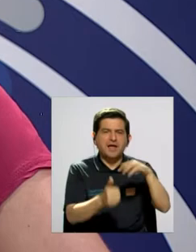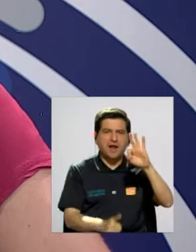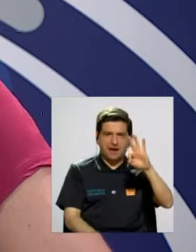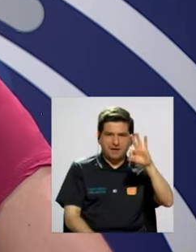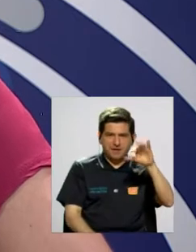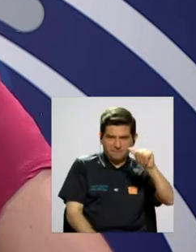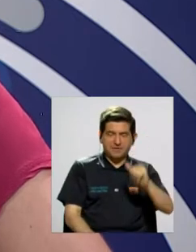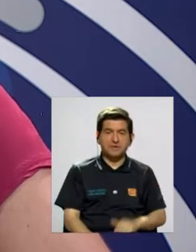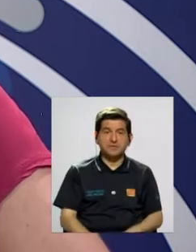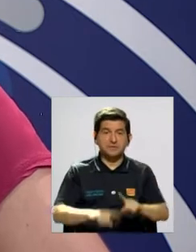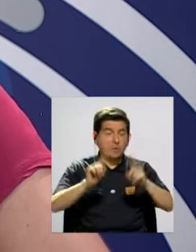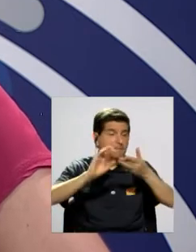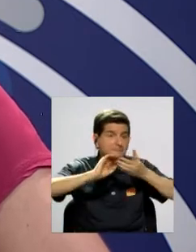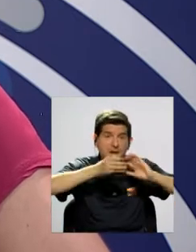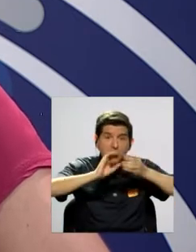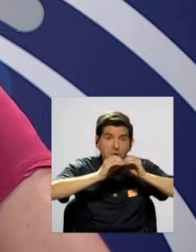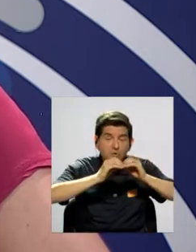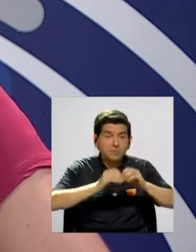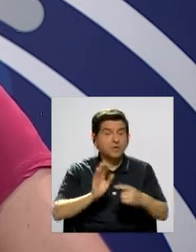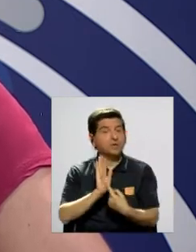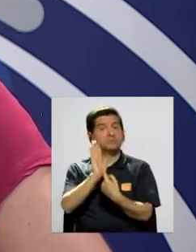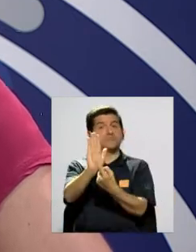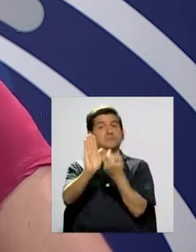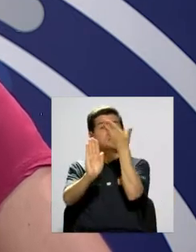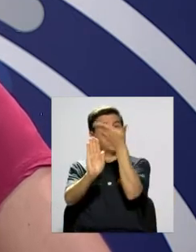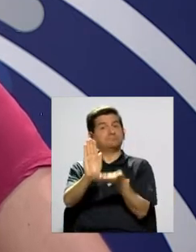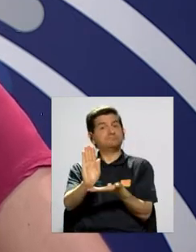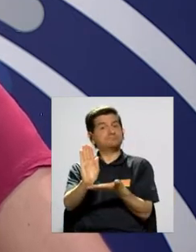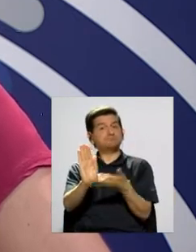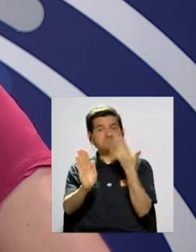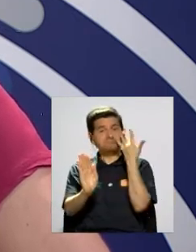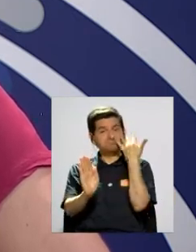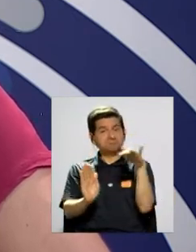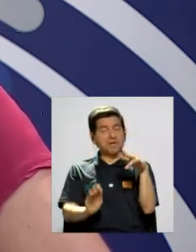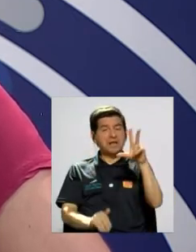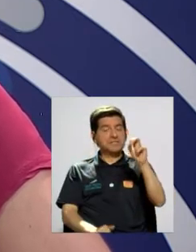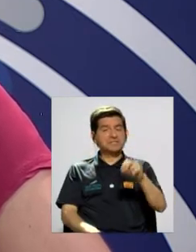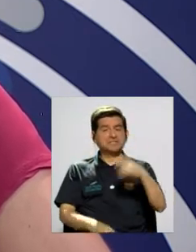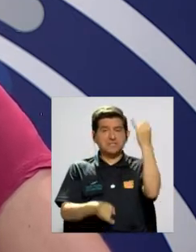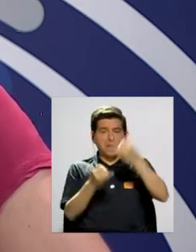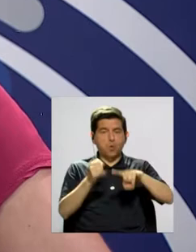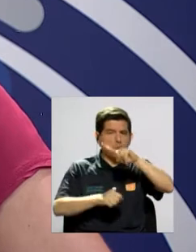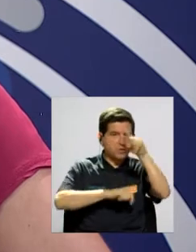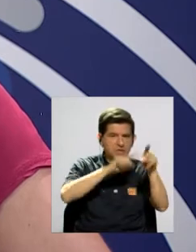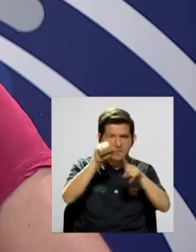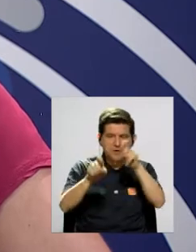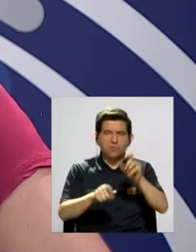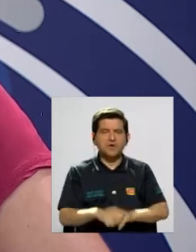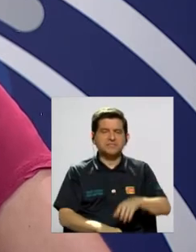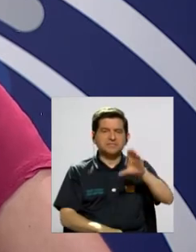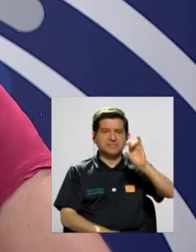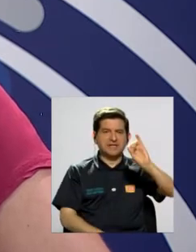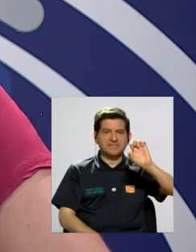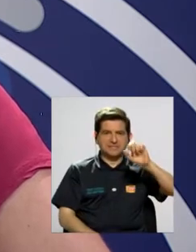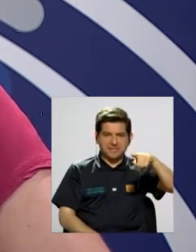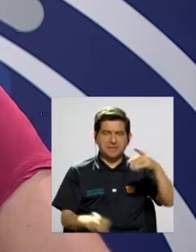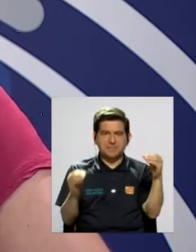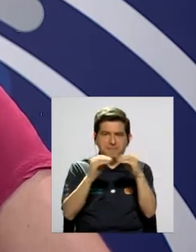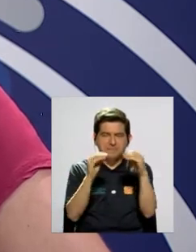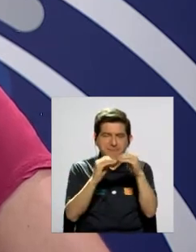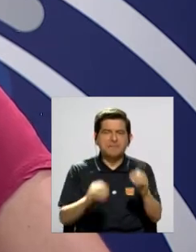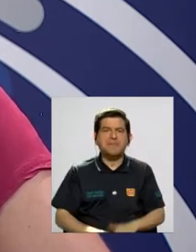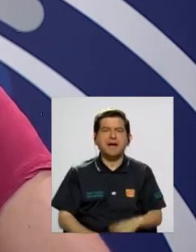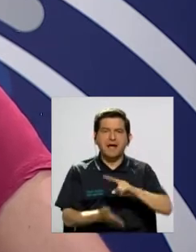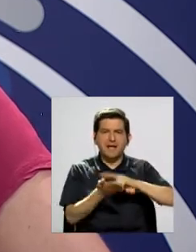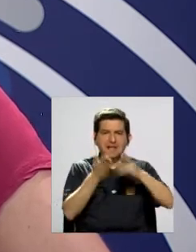Alvarado y los números están hablando. Pareciera que no. De hecho, la última encuesta del CIEP hablaba de que una mayor cantidad de